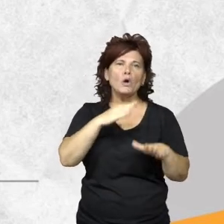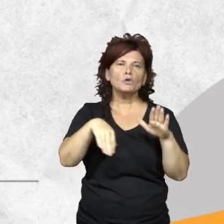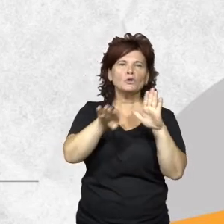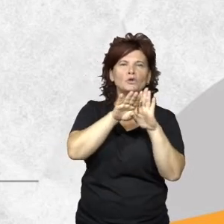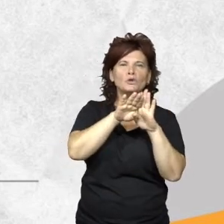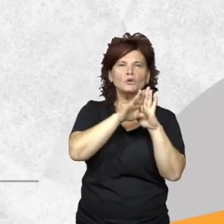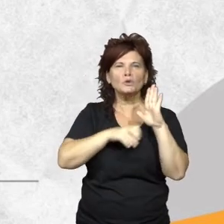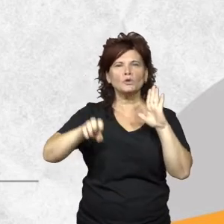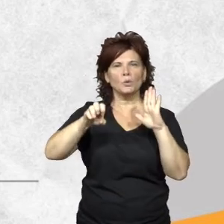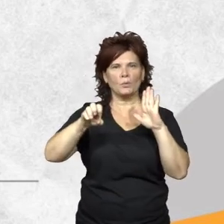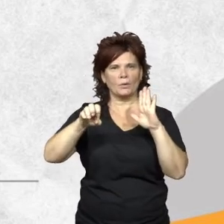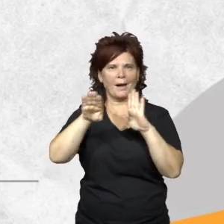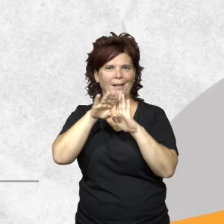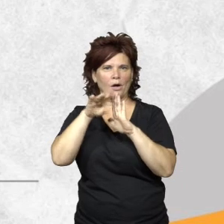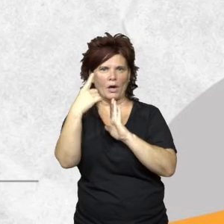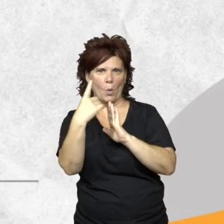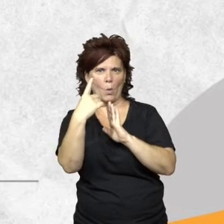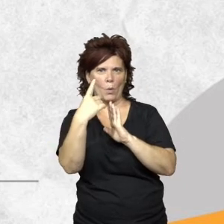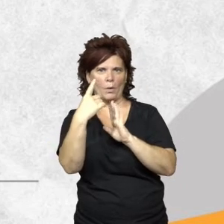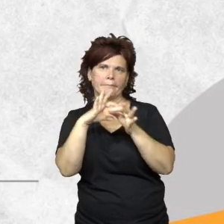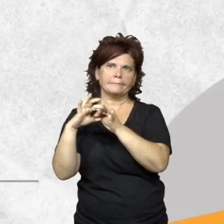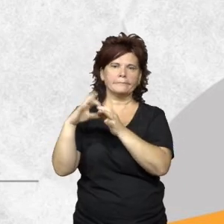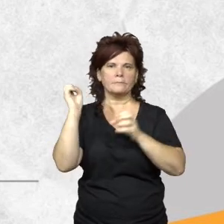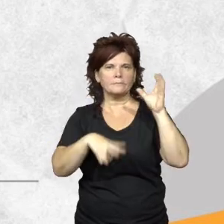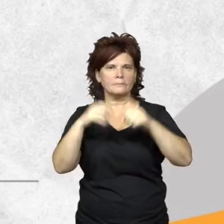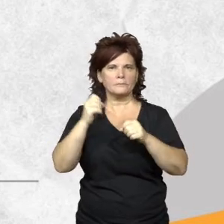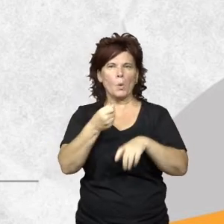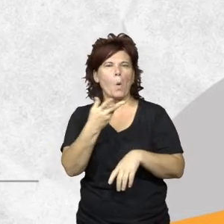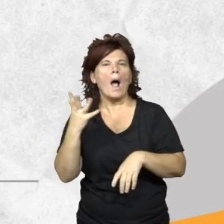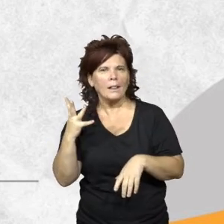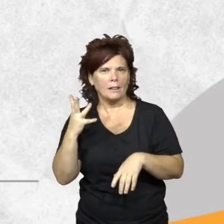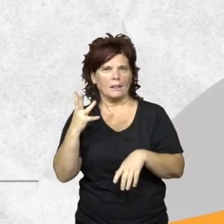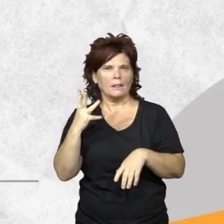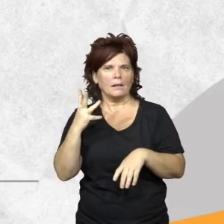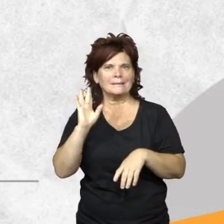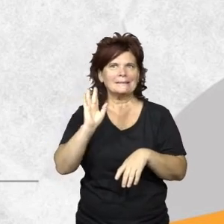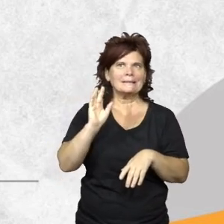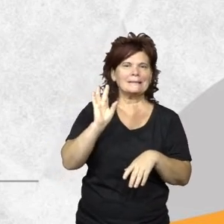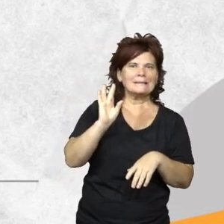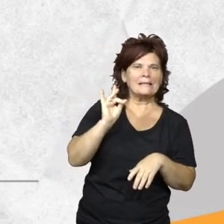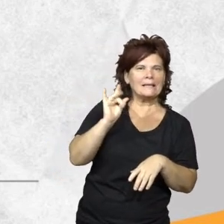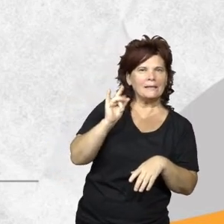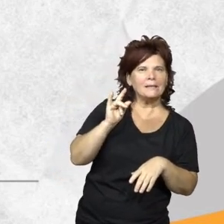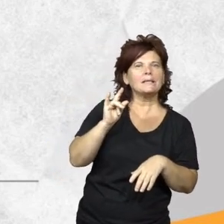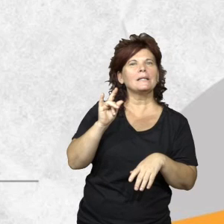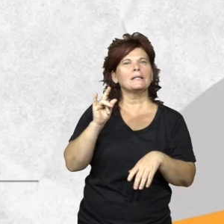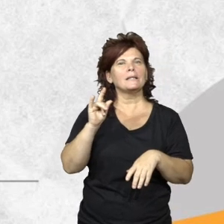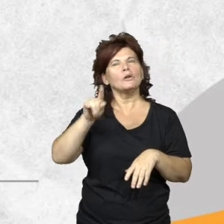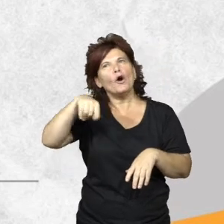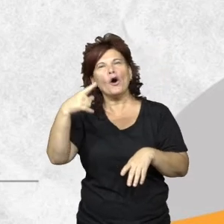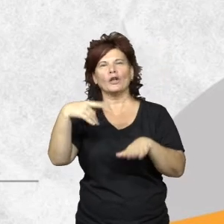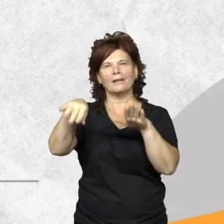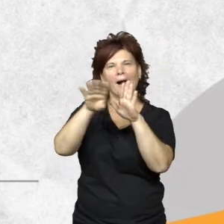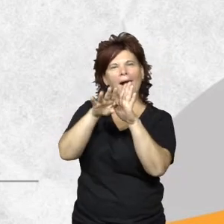la cantidad de residuos que generan y por la actividad y la complejidad, pero están dentro de